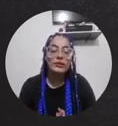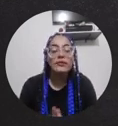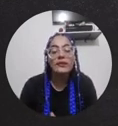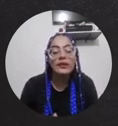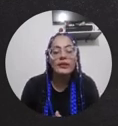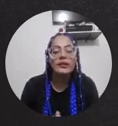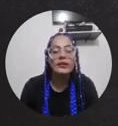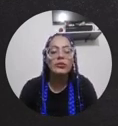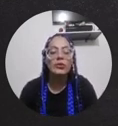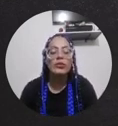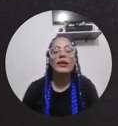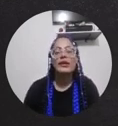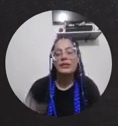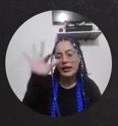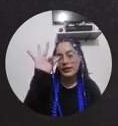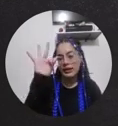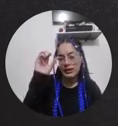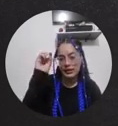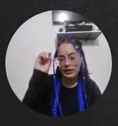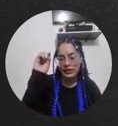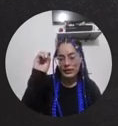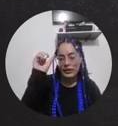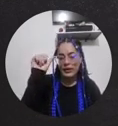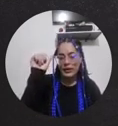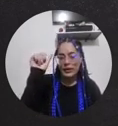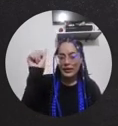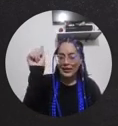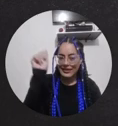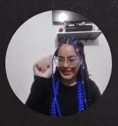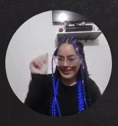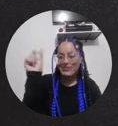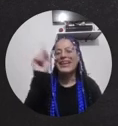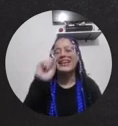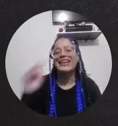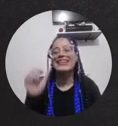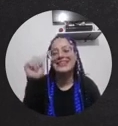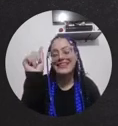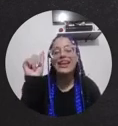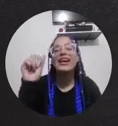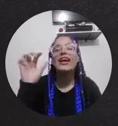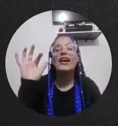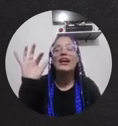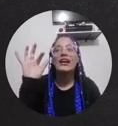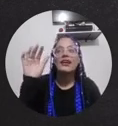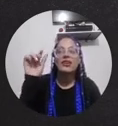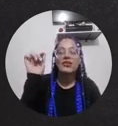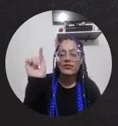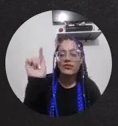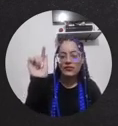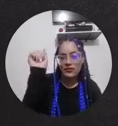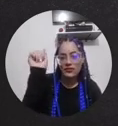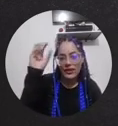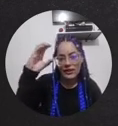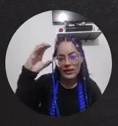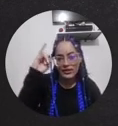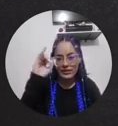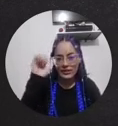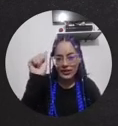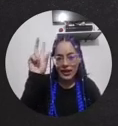títulos de tasa fija tenemos lo que es la tasa facial.